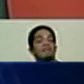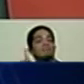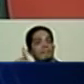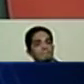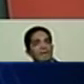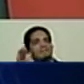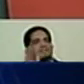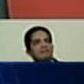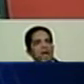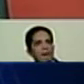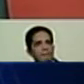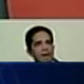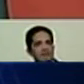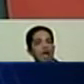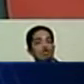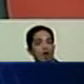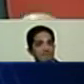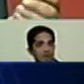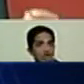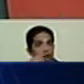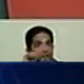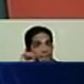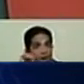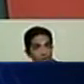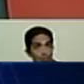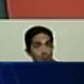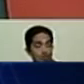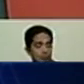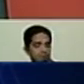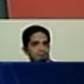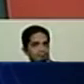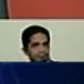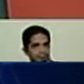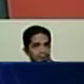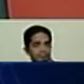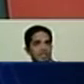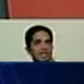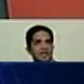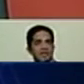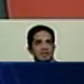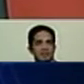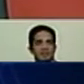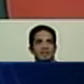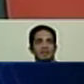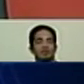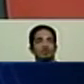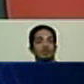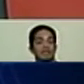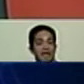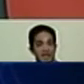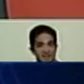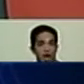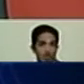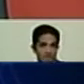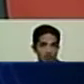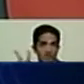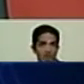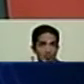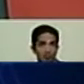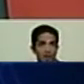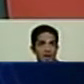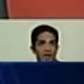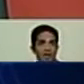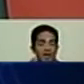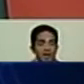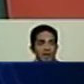al régimen de Nicolás Maduro y a nuestras Fuerzas Armadas de Venezuela para que desistan de acciones